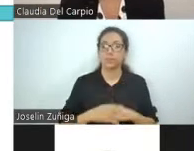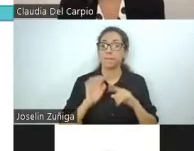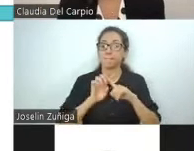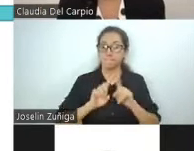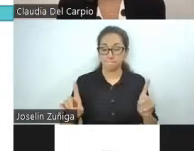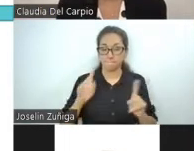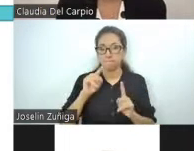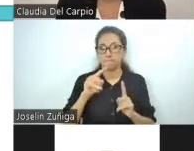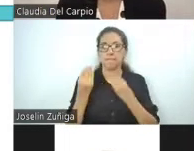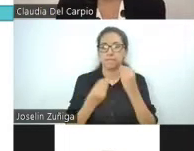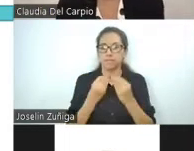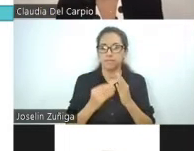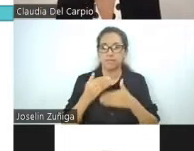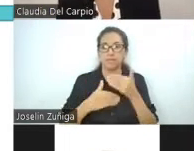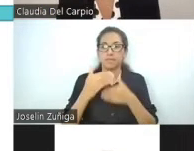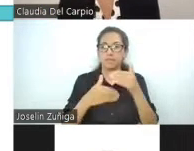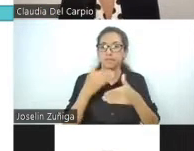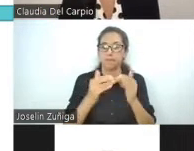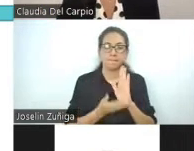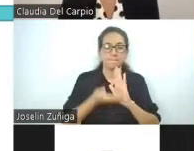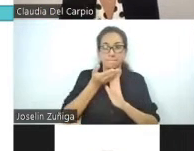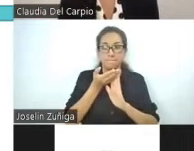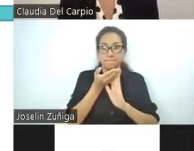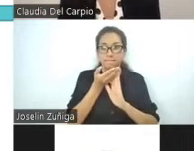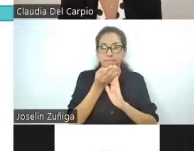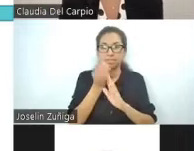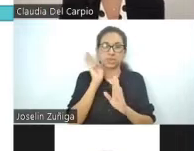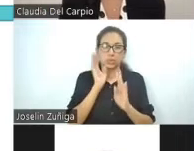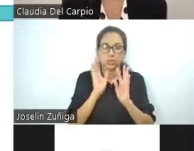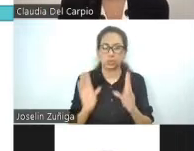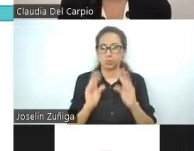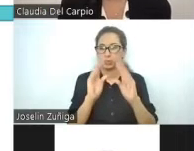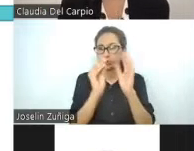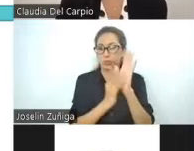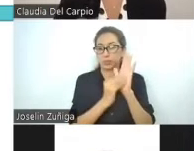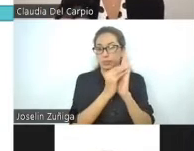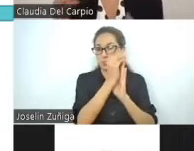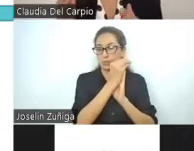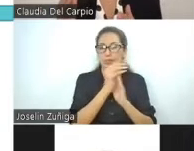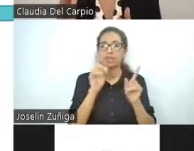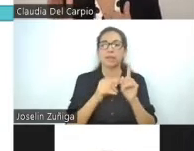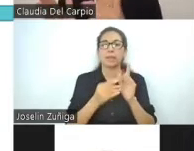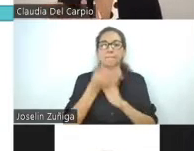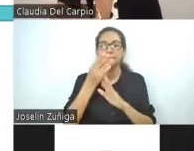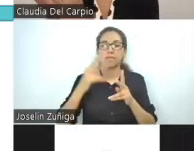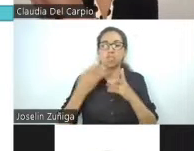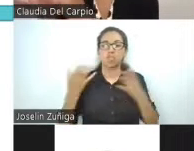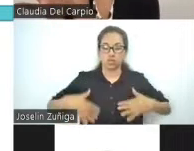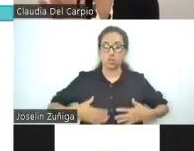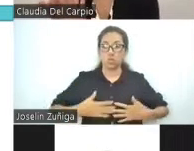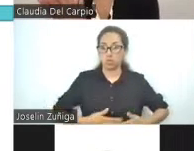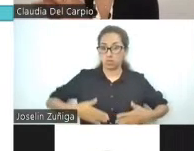el que inhibe el desarrollo de la mayor parte de infecciones por bacterias patógenas, tanto del tracto digestivo,